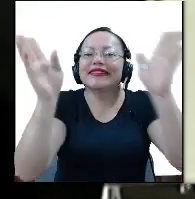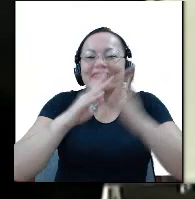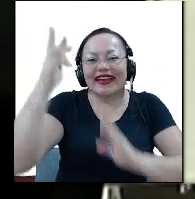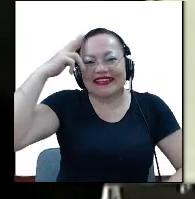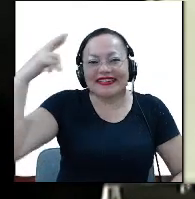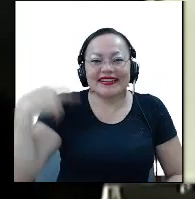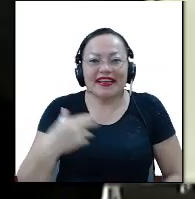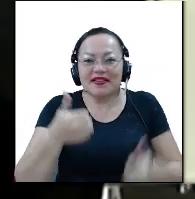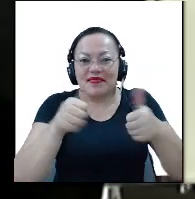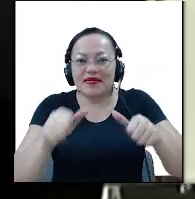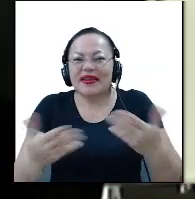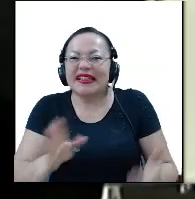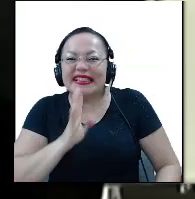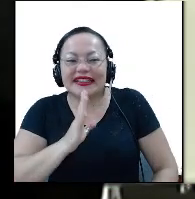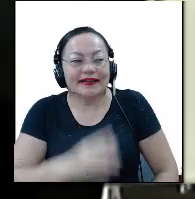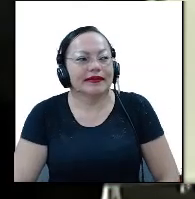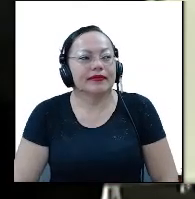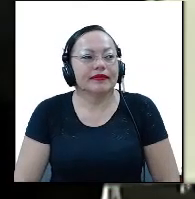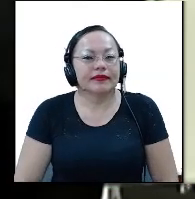buenos días.